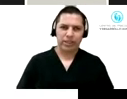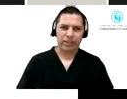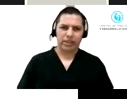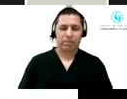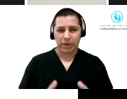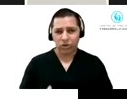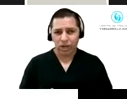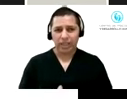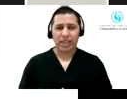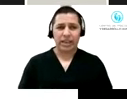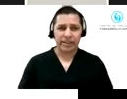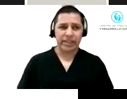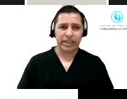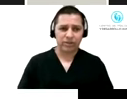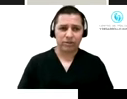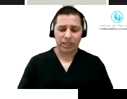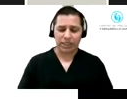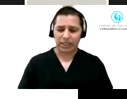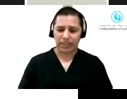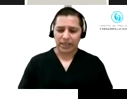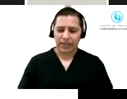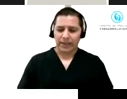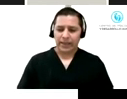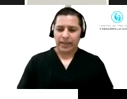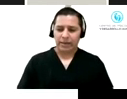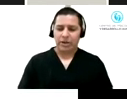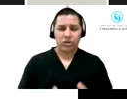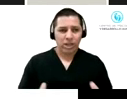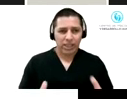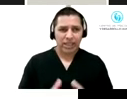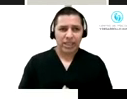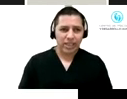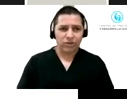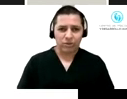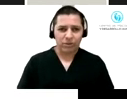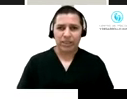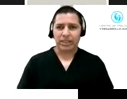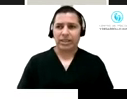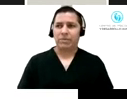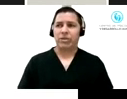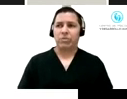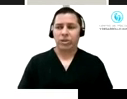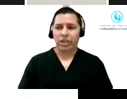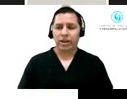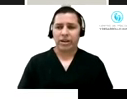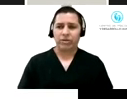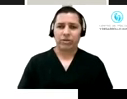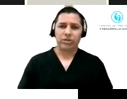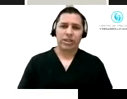somos machistas. Personas desde la diversidad son machistas. Personas transgénero son machistas también. Yo he